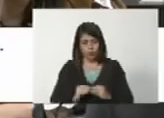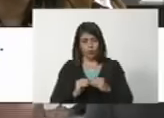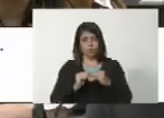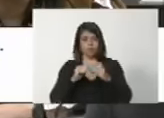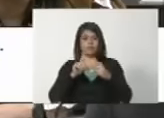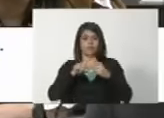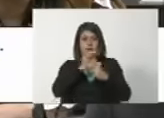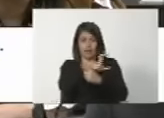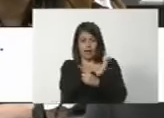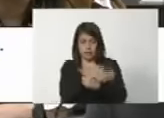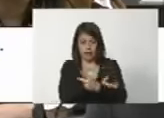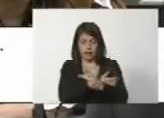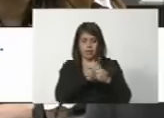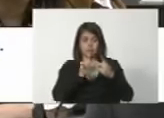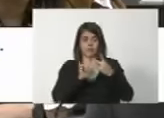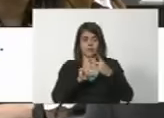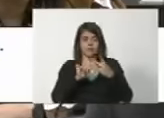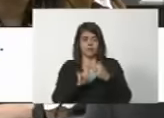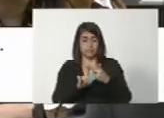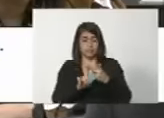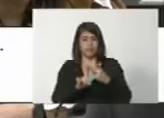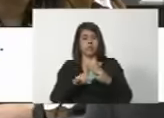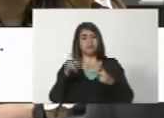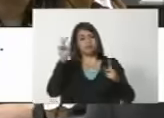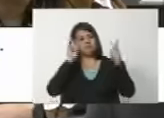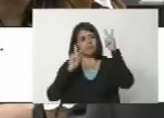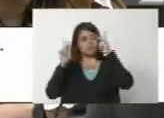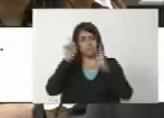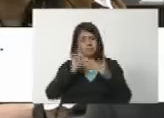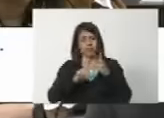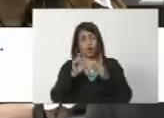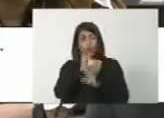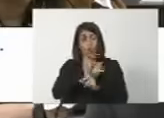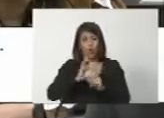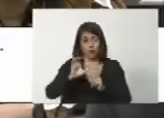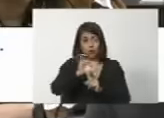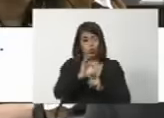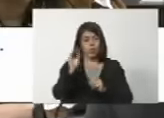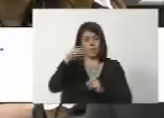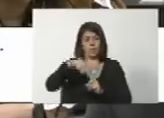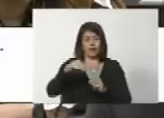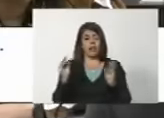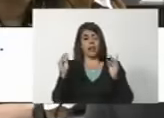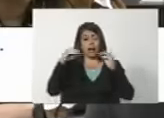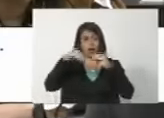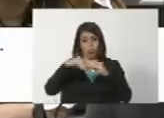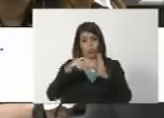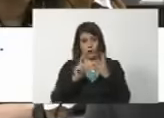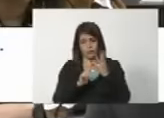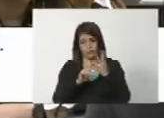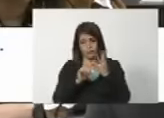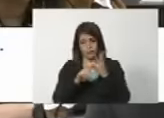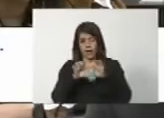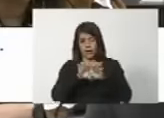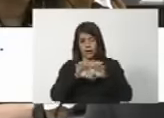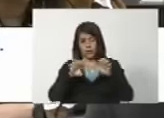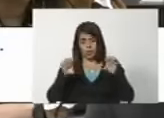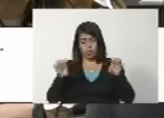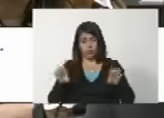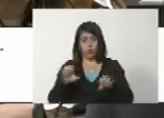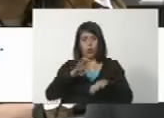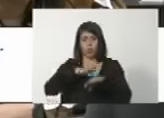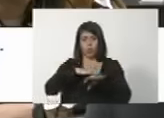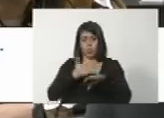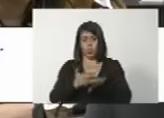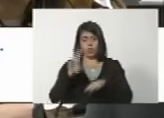de energía, acuerdos en materia de turismo, de materia cultural, pero sobre todo acuerdos en materia educativa, ya